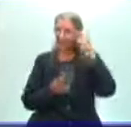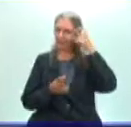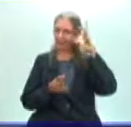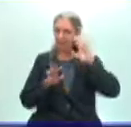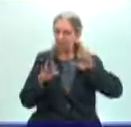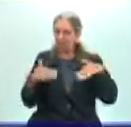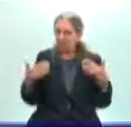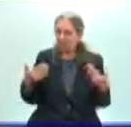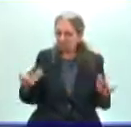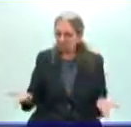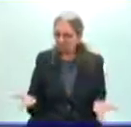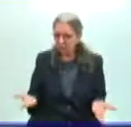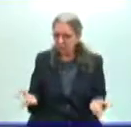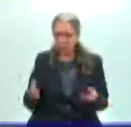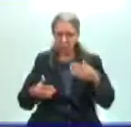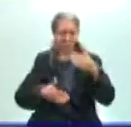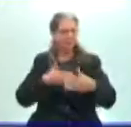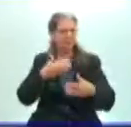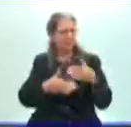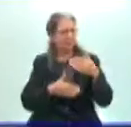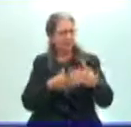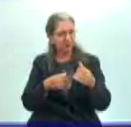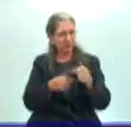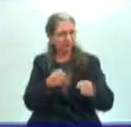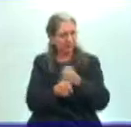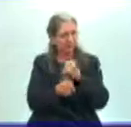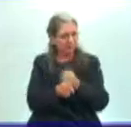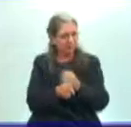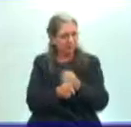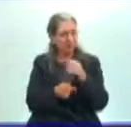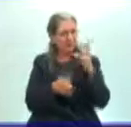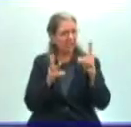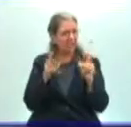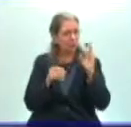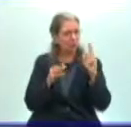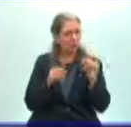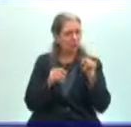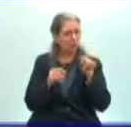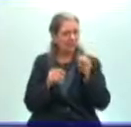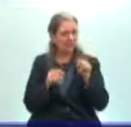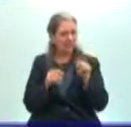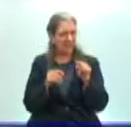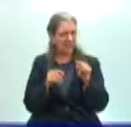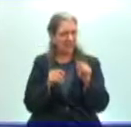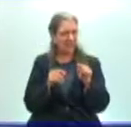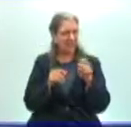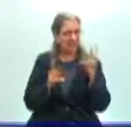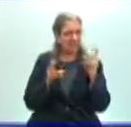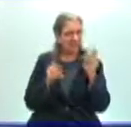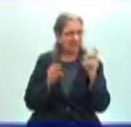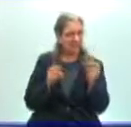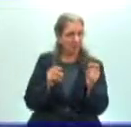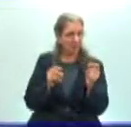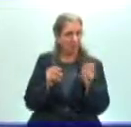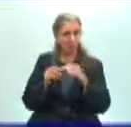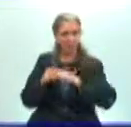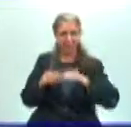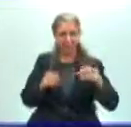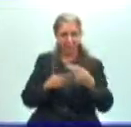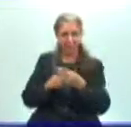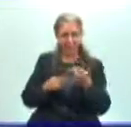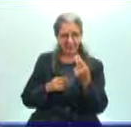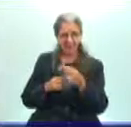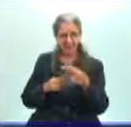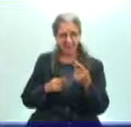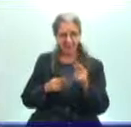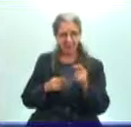consiste y qué procedimiento se utiliza para calcular el valor de la hipotenusa o de los catetos, te